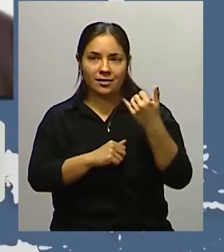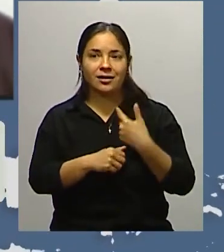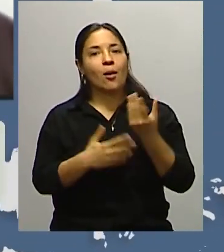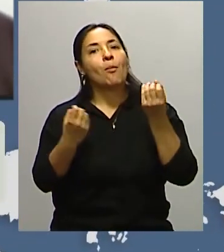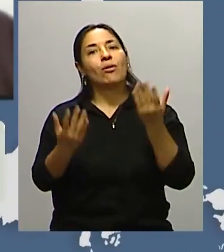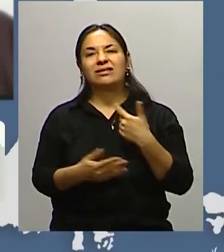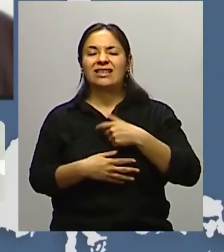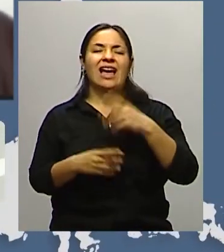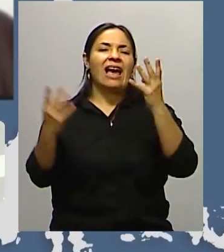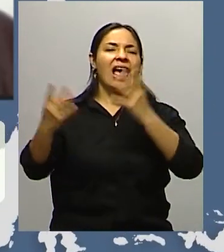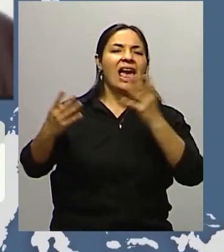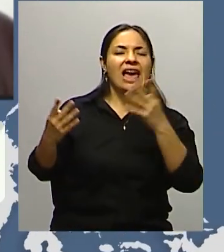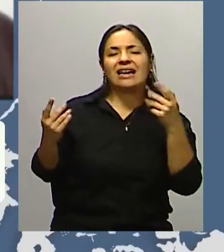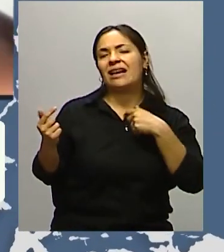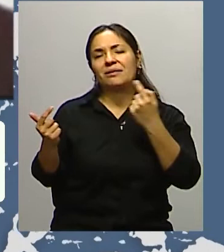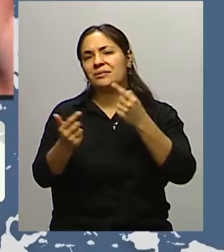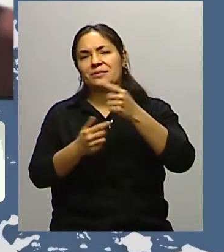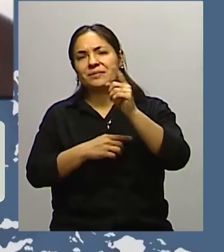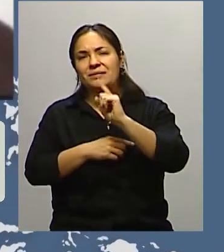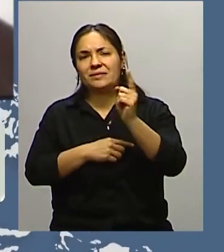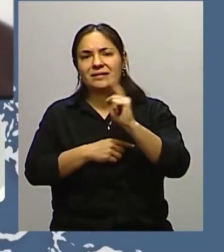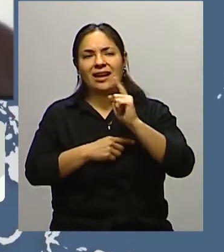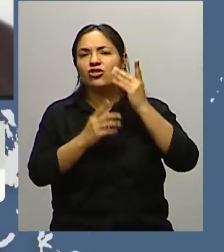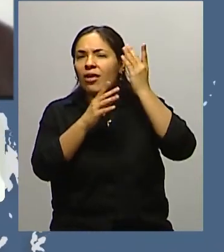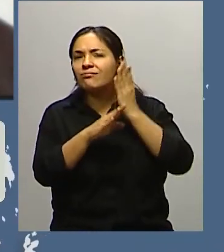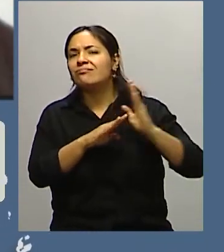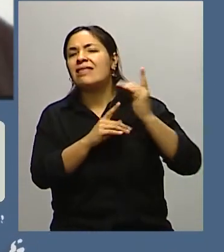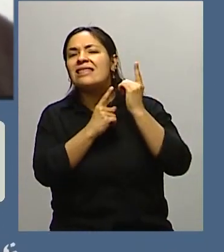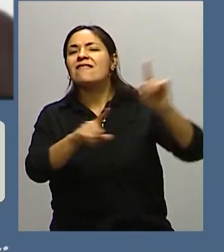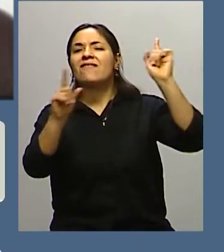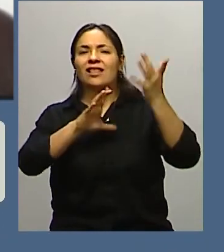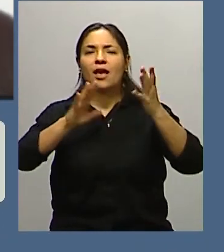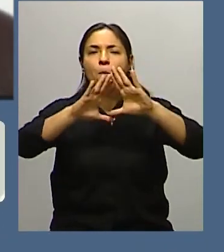Guerra Fría y todo ese tipo de cuestiones. Totalmente. Eso era un mundo totalmente diferente.